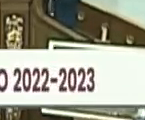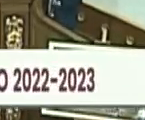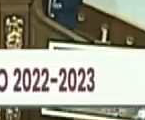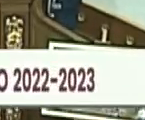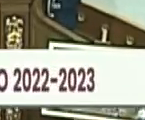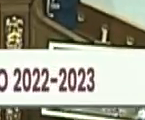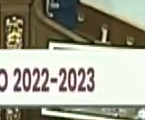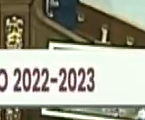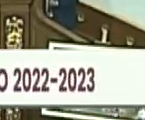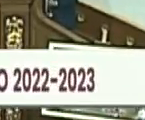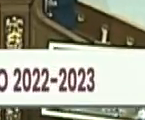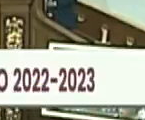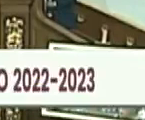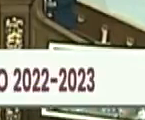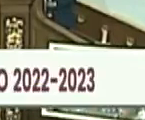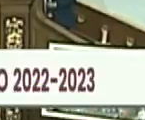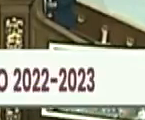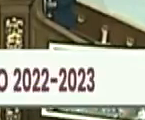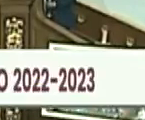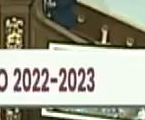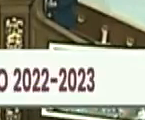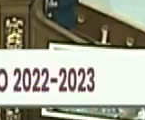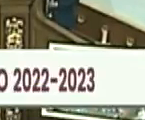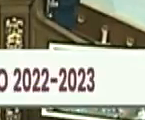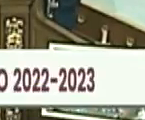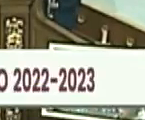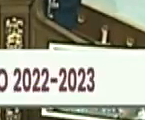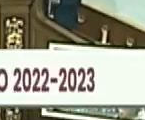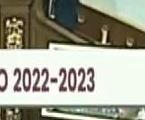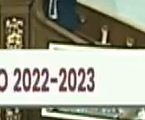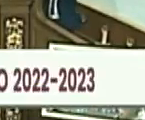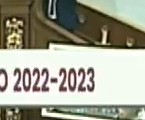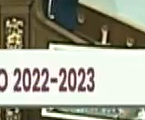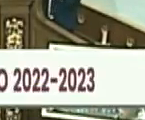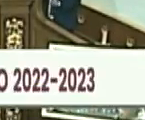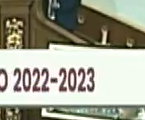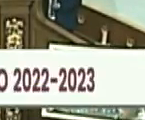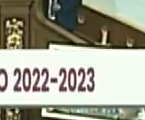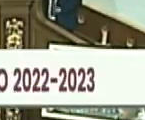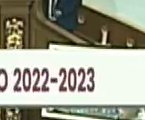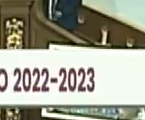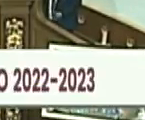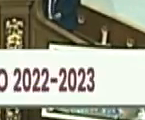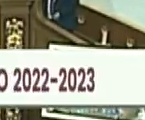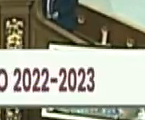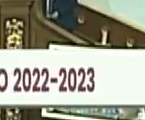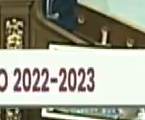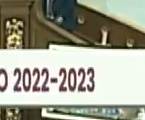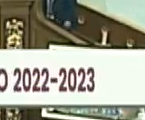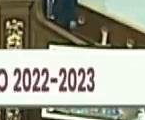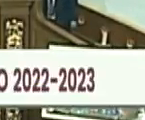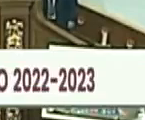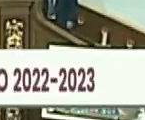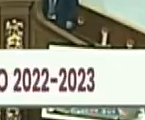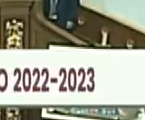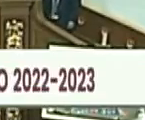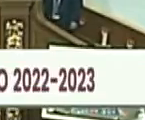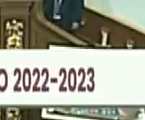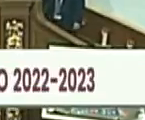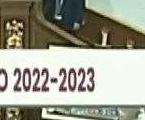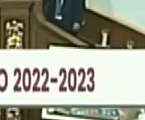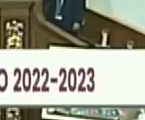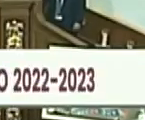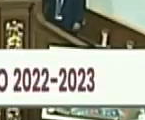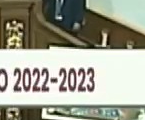de diciembre del año 2020 las fuerzas revolucionarias alcanzaron 256 curules. Además,